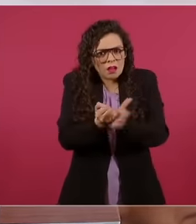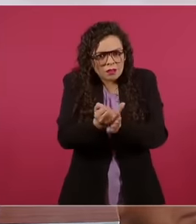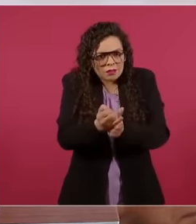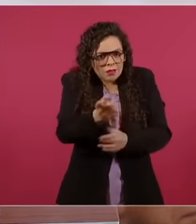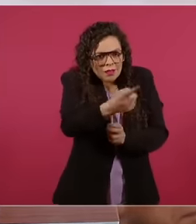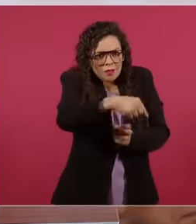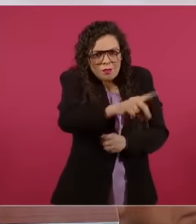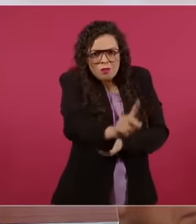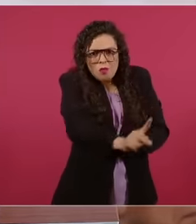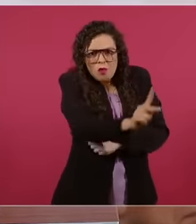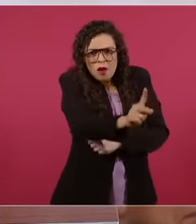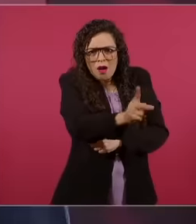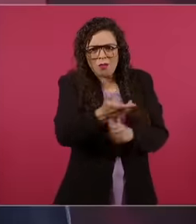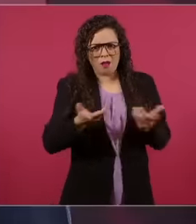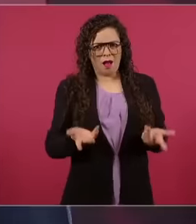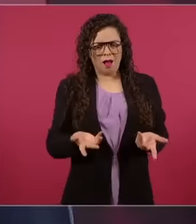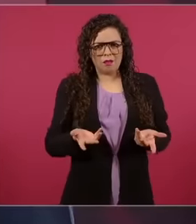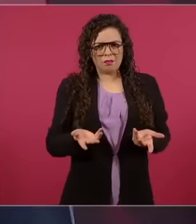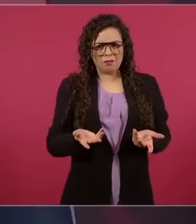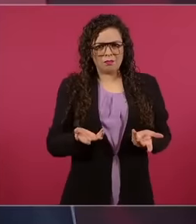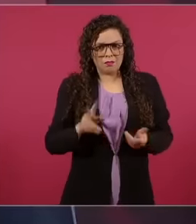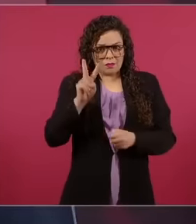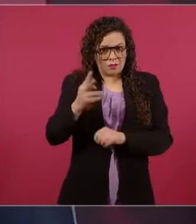¿Cuándo se había visto eso?